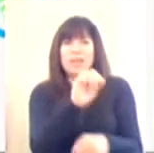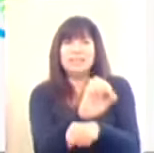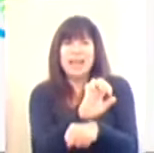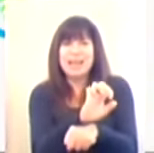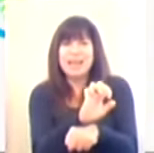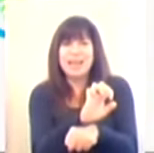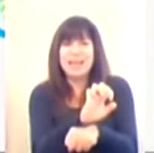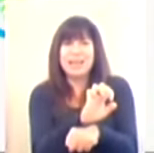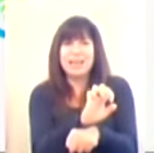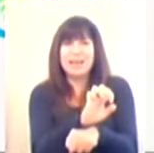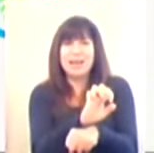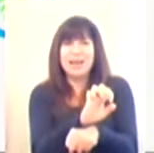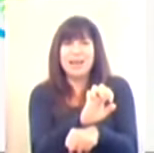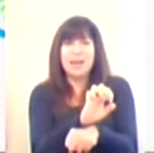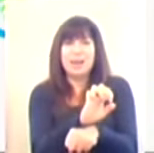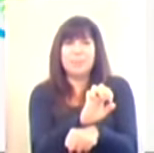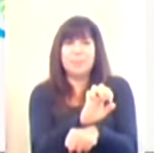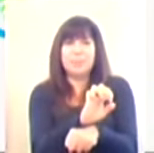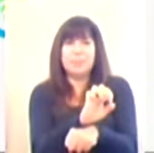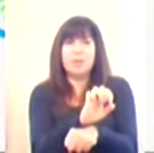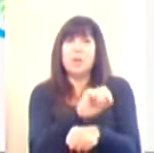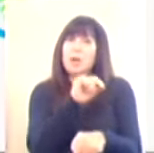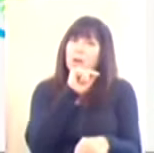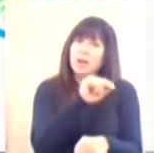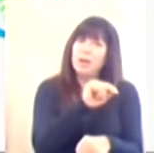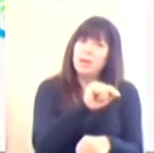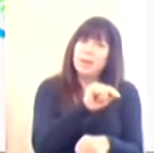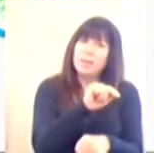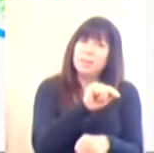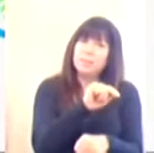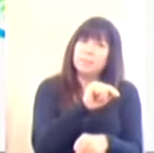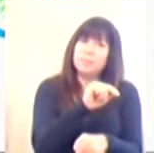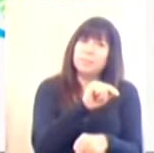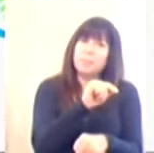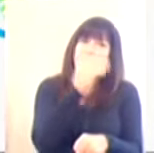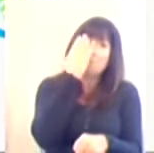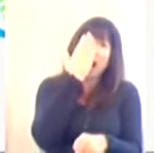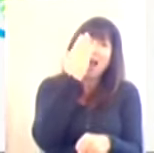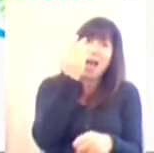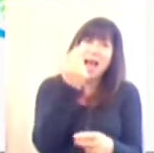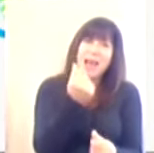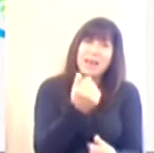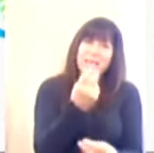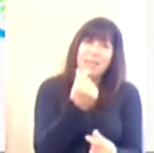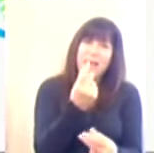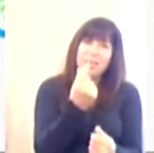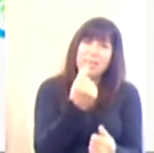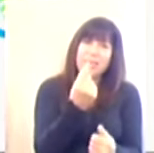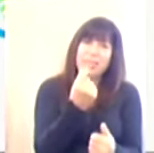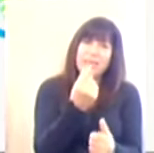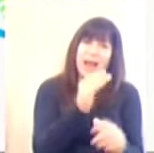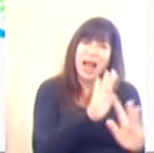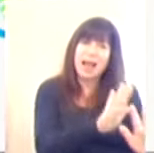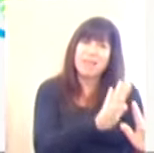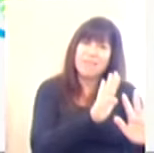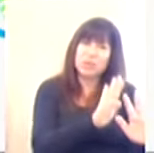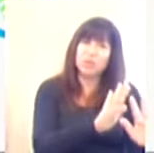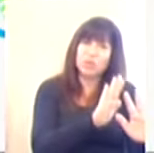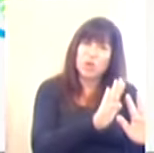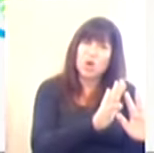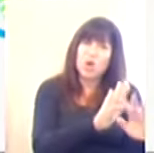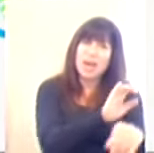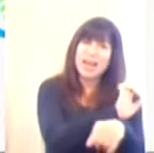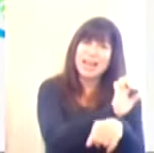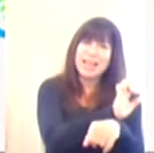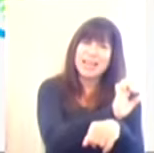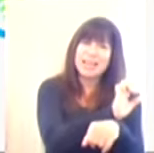que tiene que ver, por un lado, con la mala calidad, ¿no es cierto?, de la calefacción, del energético de insumo.